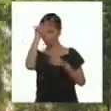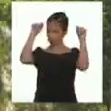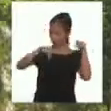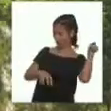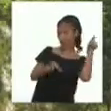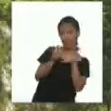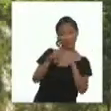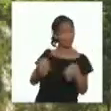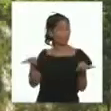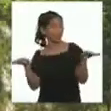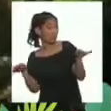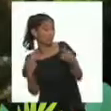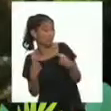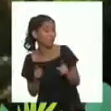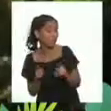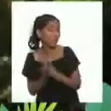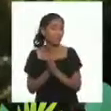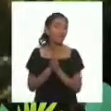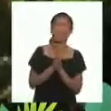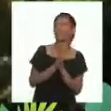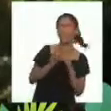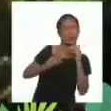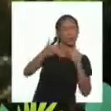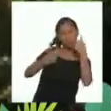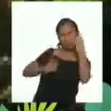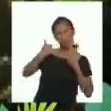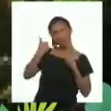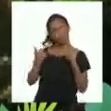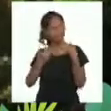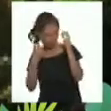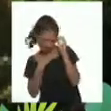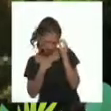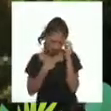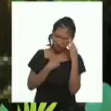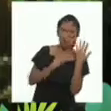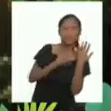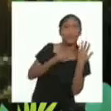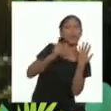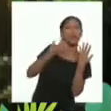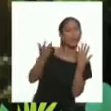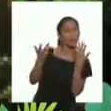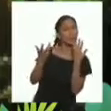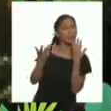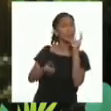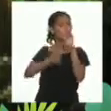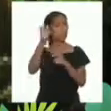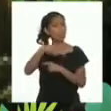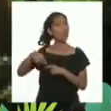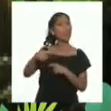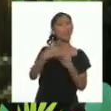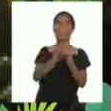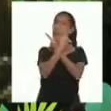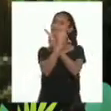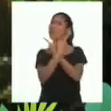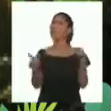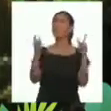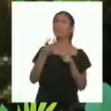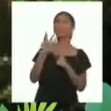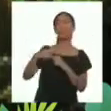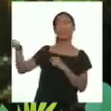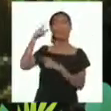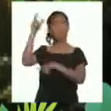que hoy somos parte. Pero tengo otra duda. ¿Por qué las personas querían liberarse